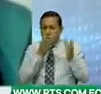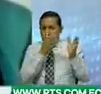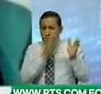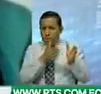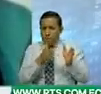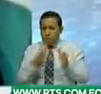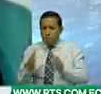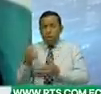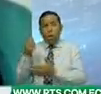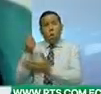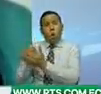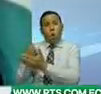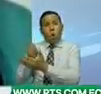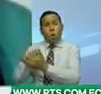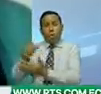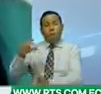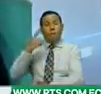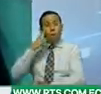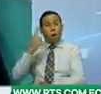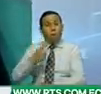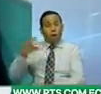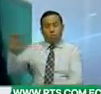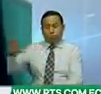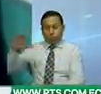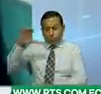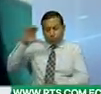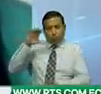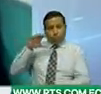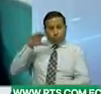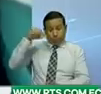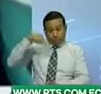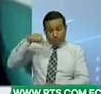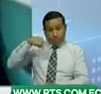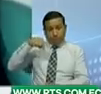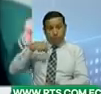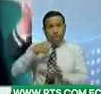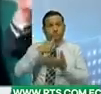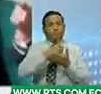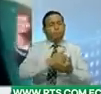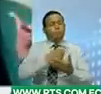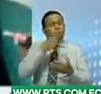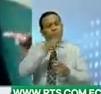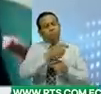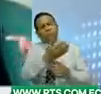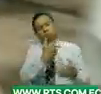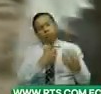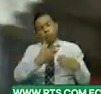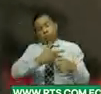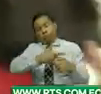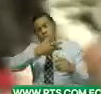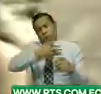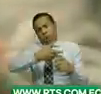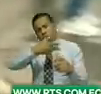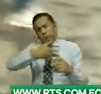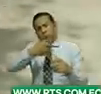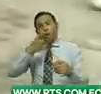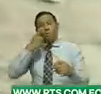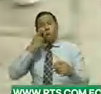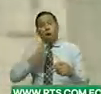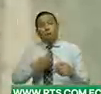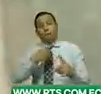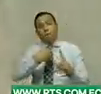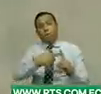es de pruebas de antígenos. Esta va a ser una subasta inversa. Y esta aún se encuentra en la etapa preparatoria. Las autoridades exhortan